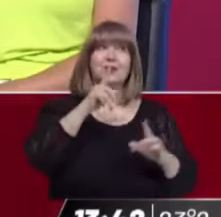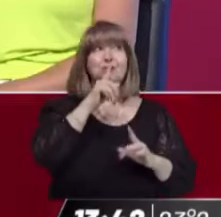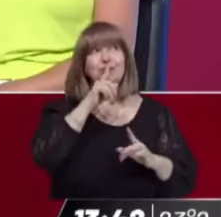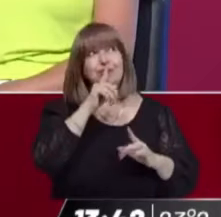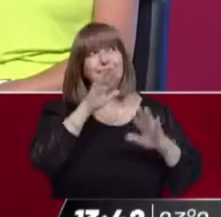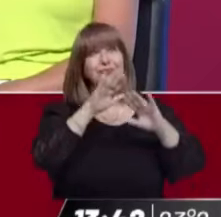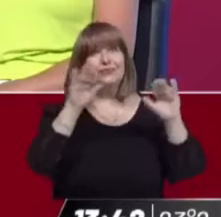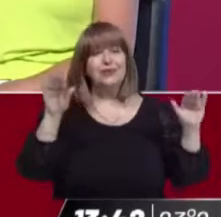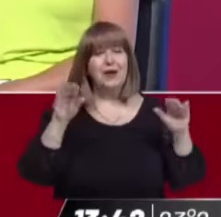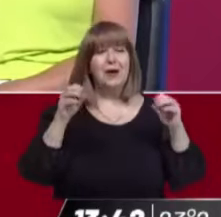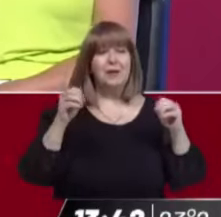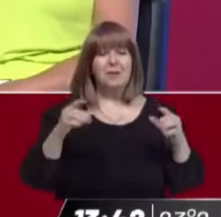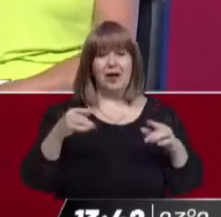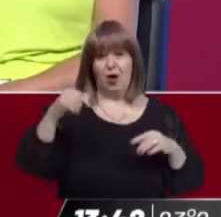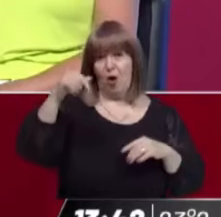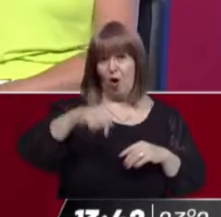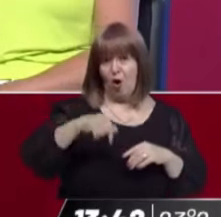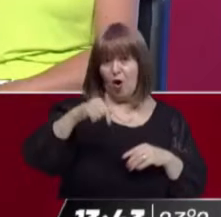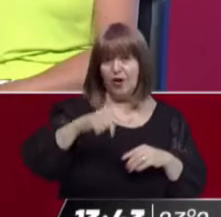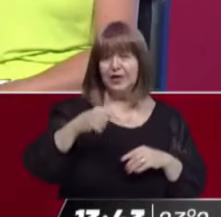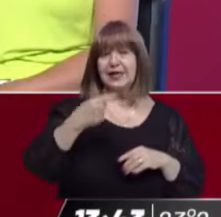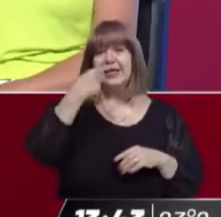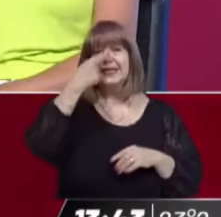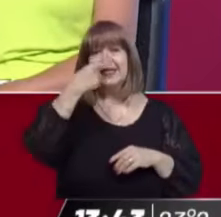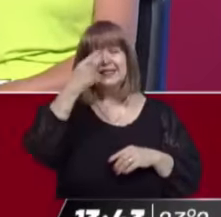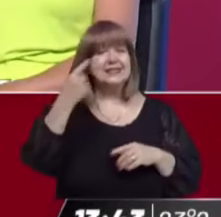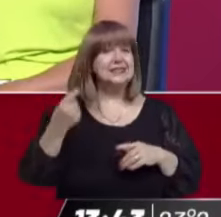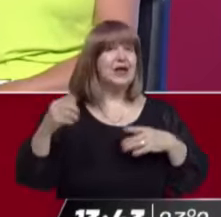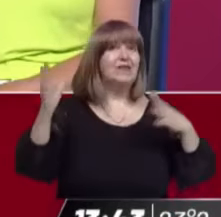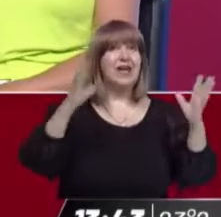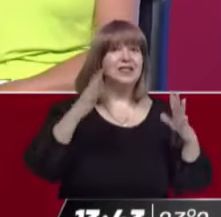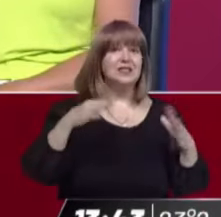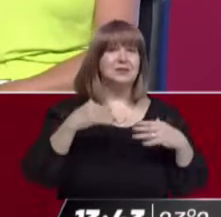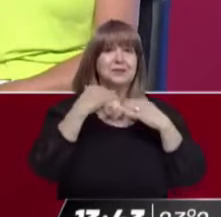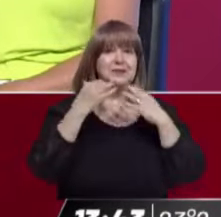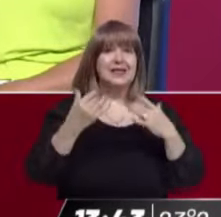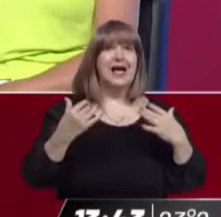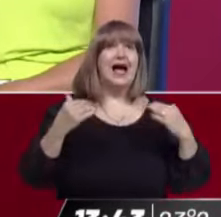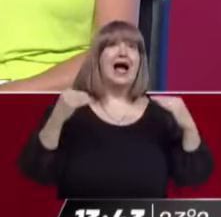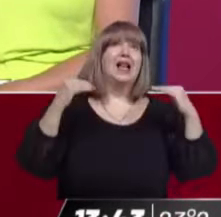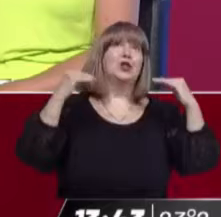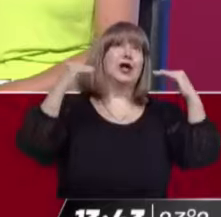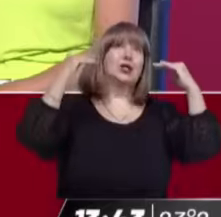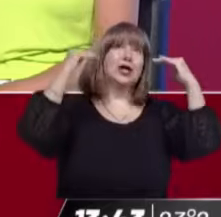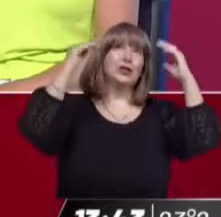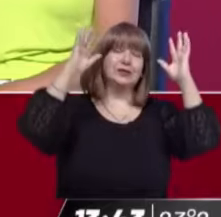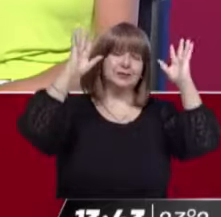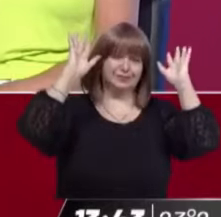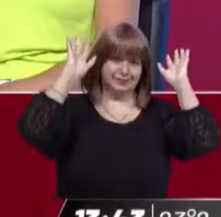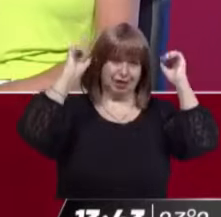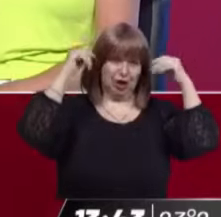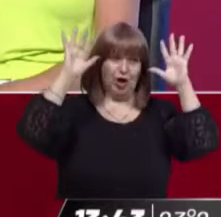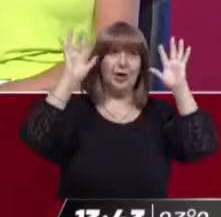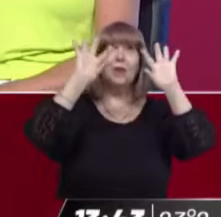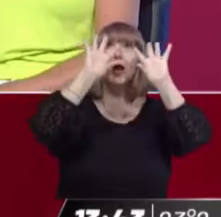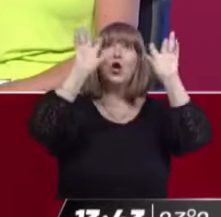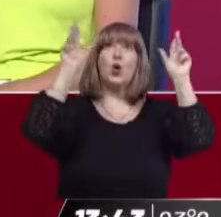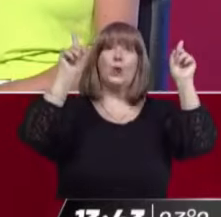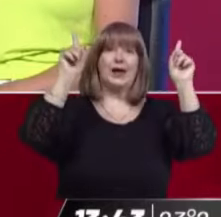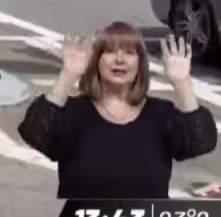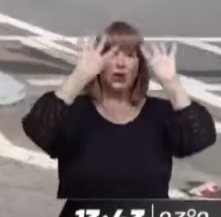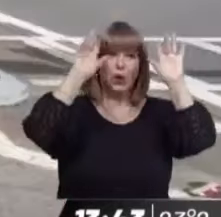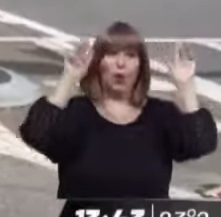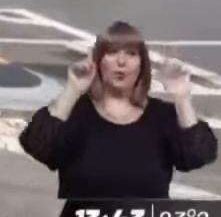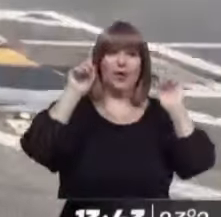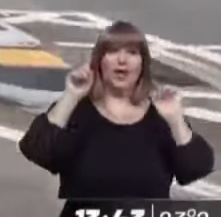pero en realidad, en el día de hoy lo que más me interesa es que si se levanta un vientito, que sea bien alto y que corra estas nubes que tenemos por acá. ¿Ves?